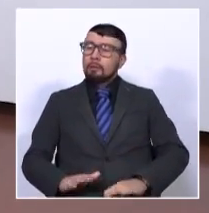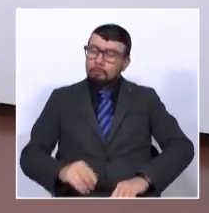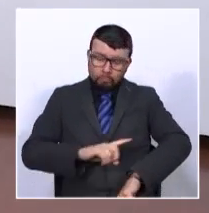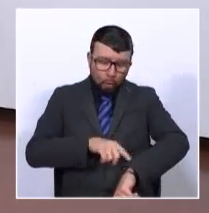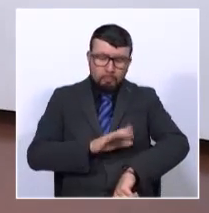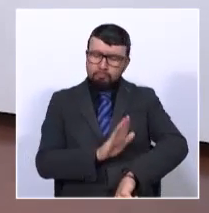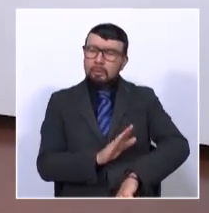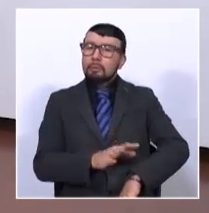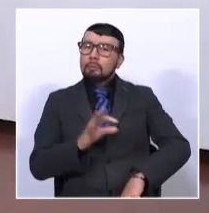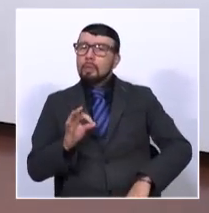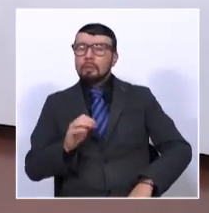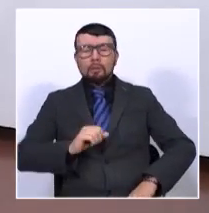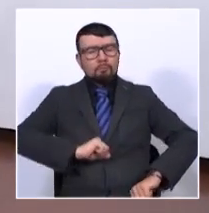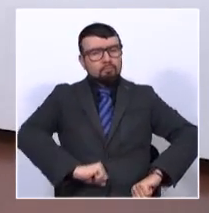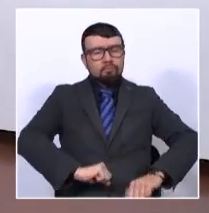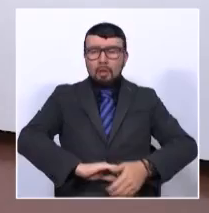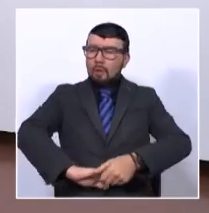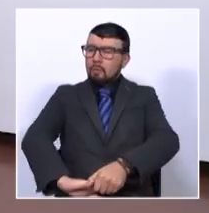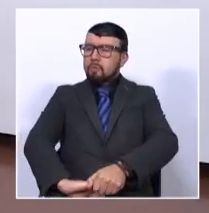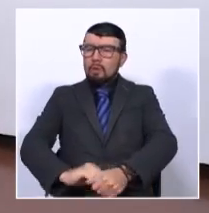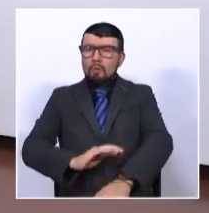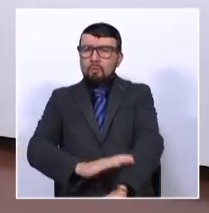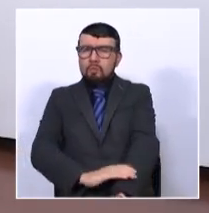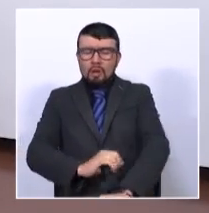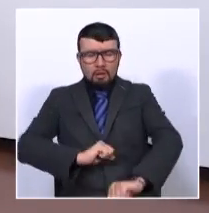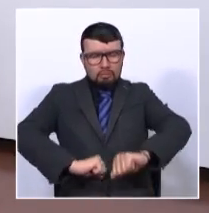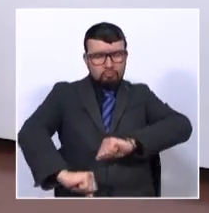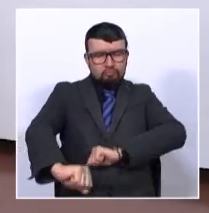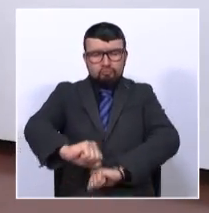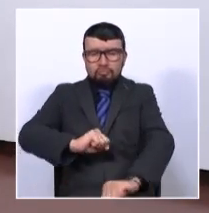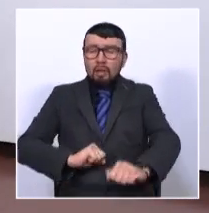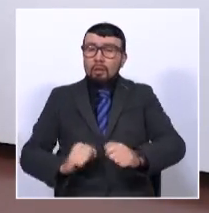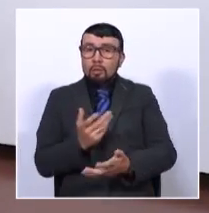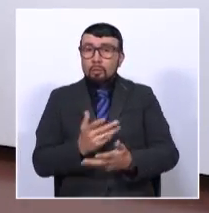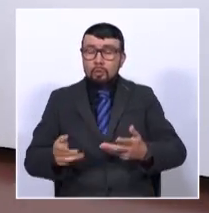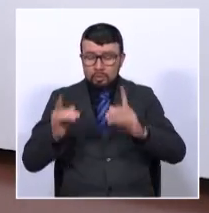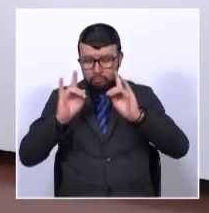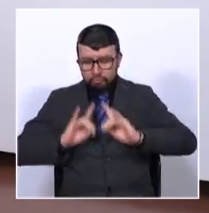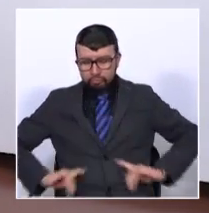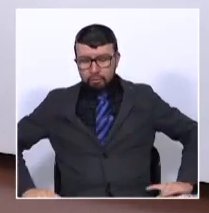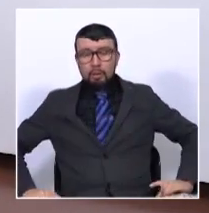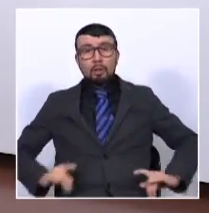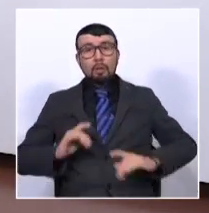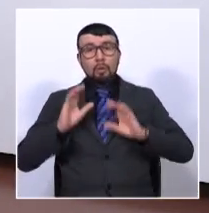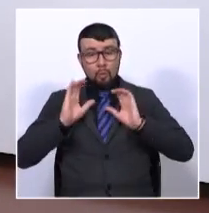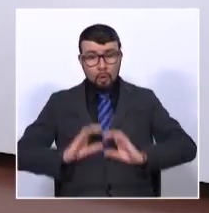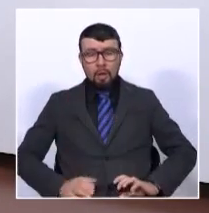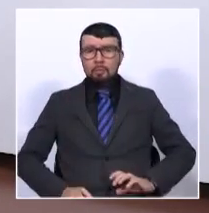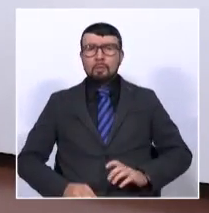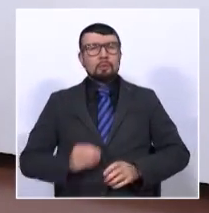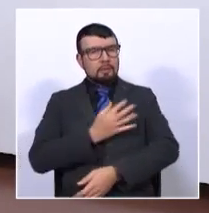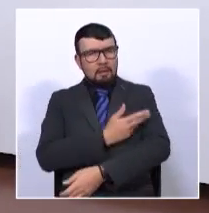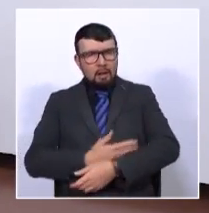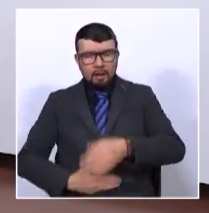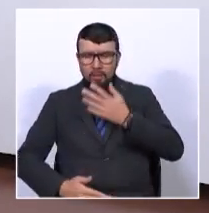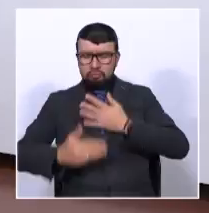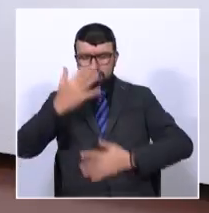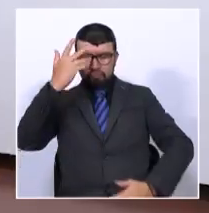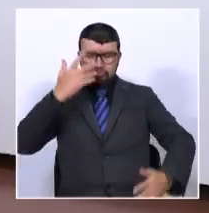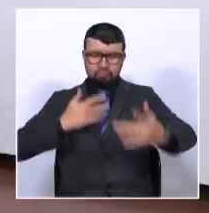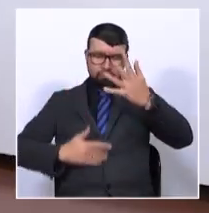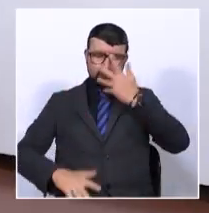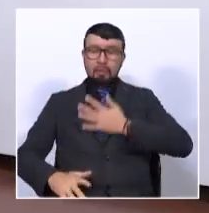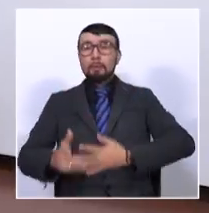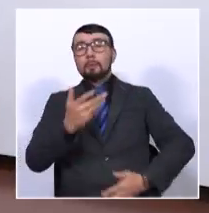activas, llevarle sangre y oxigenación a todas estas partes del cuerpo para que se nutran los